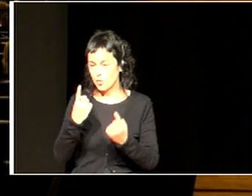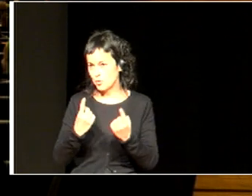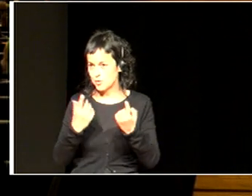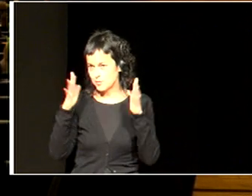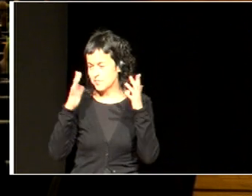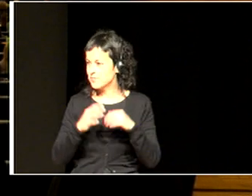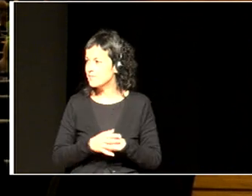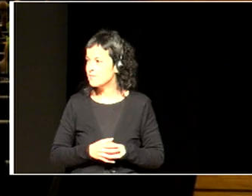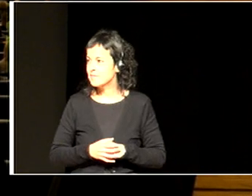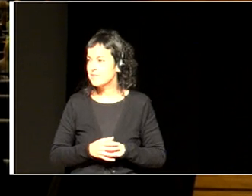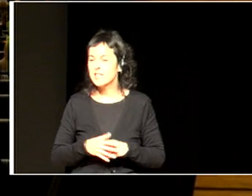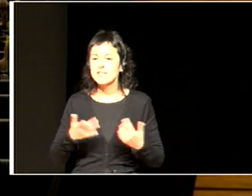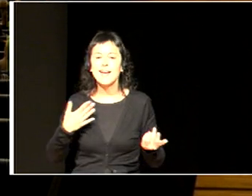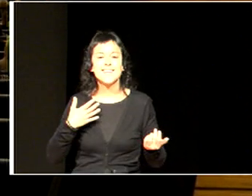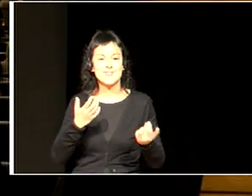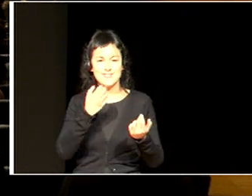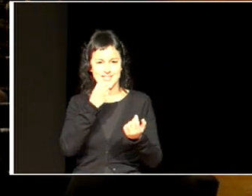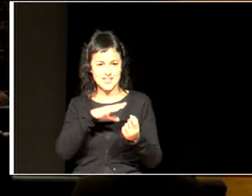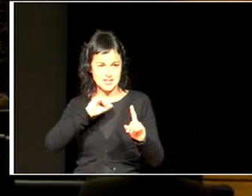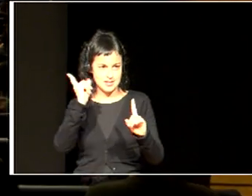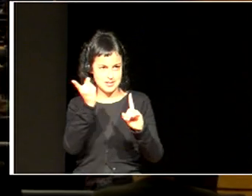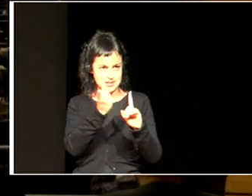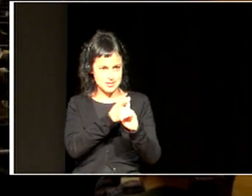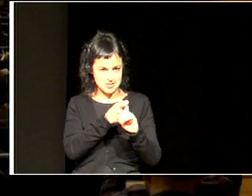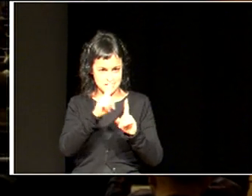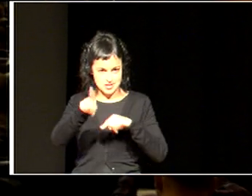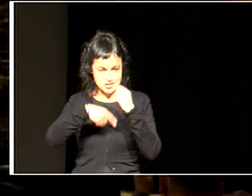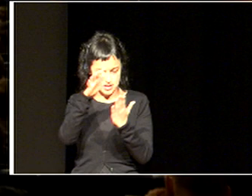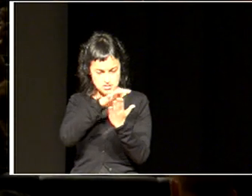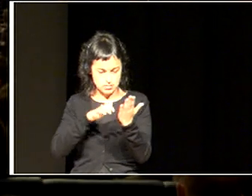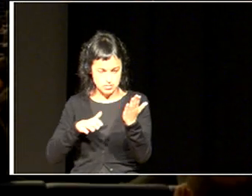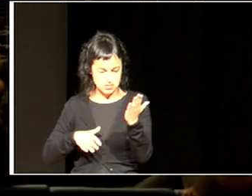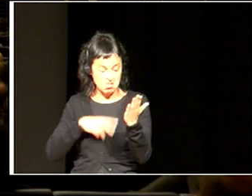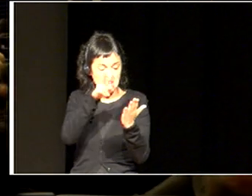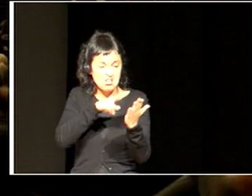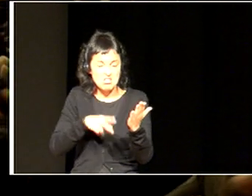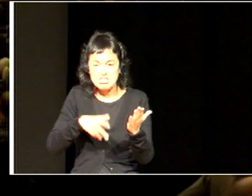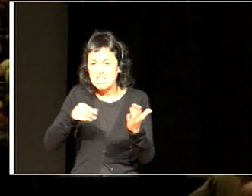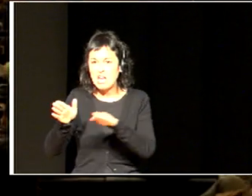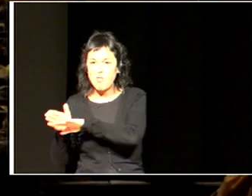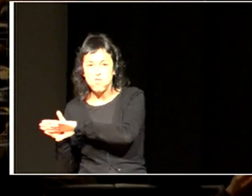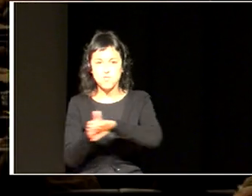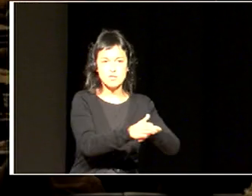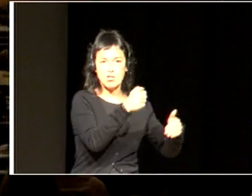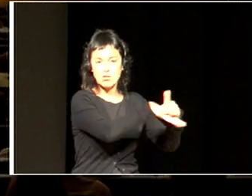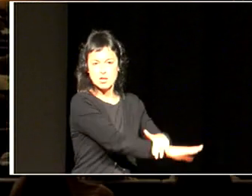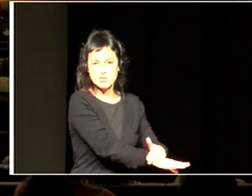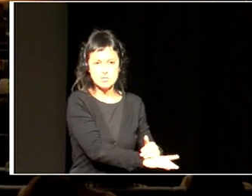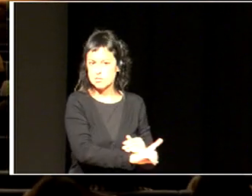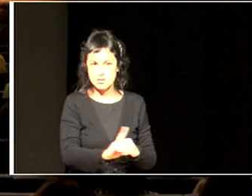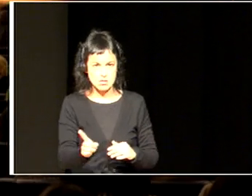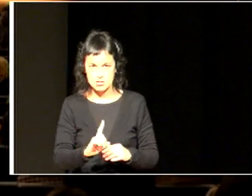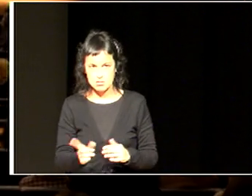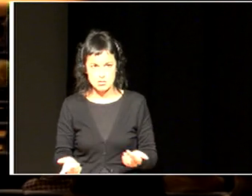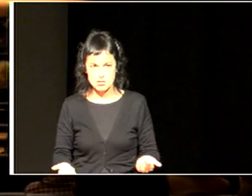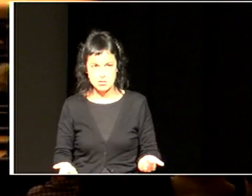no les van a diagnosticar si luego lo único que sale es un informe lo lees y hasta luego maripily que me voy para casa porque estamos